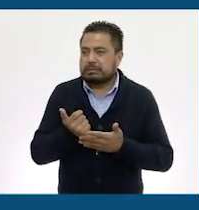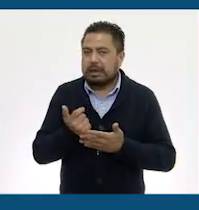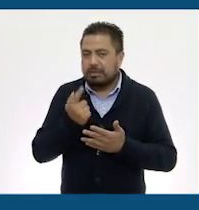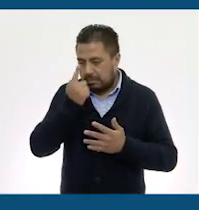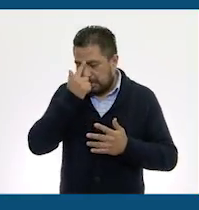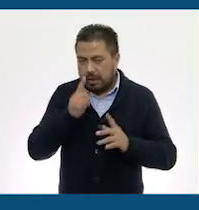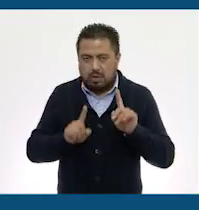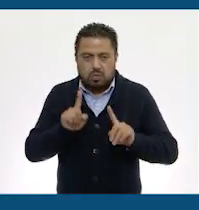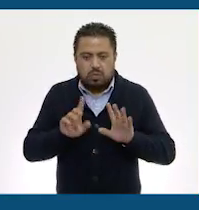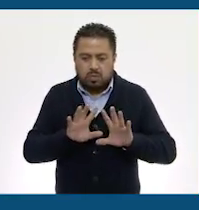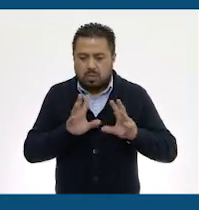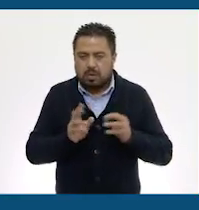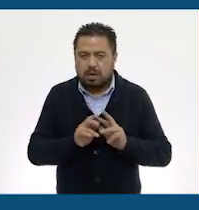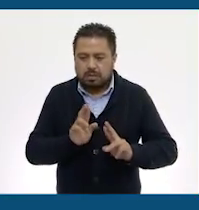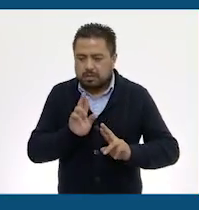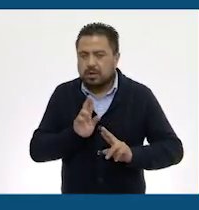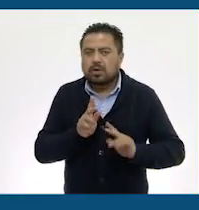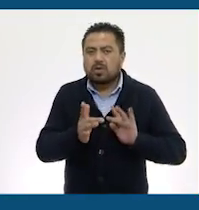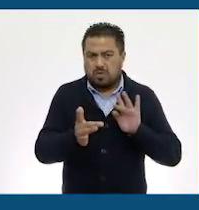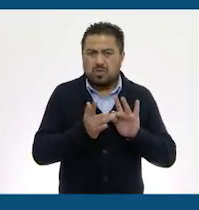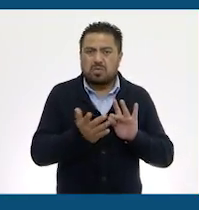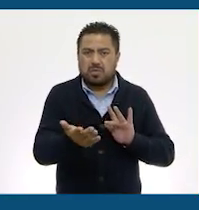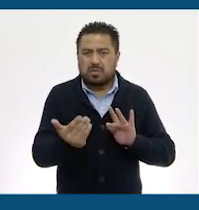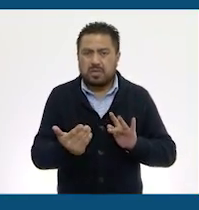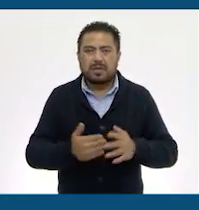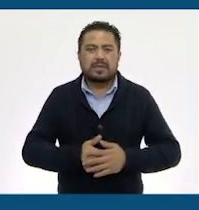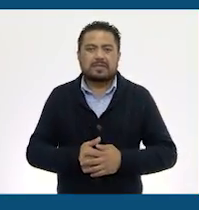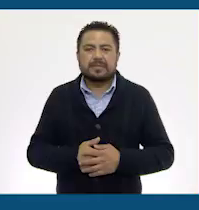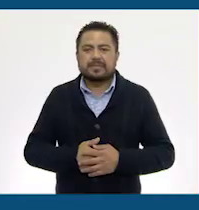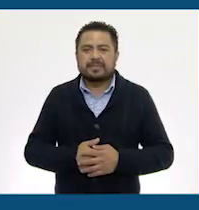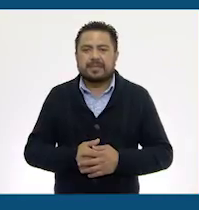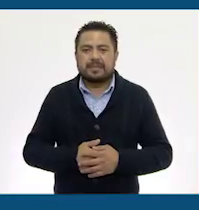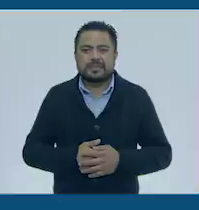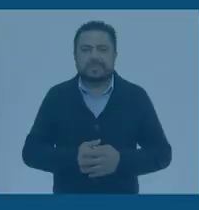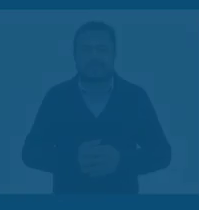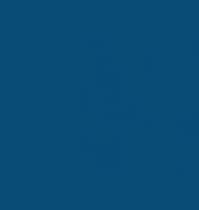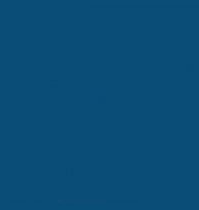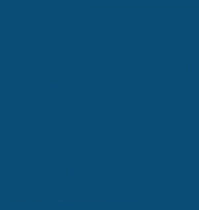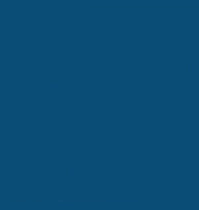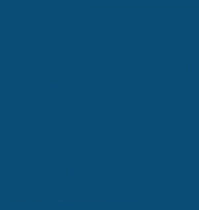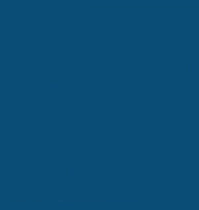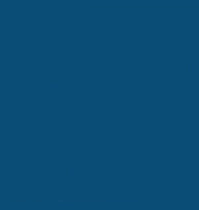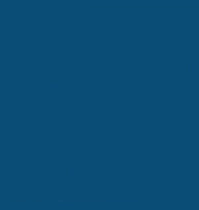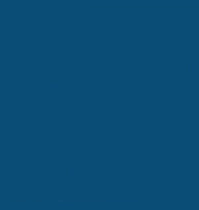ayuda para responder las preguntas, contáctanos.